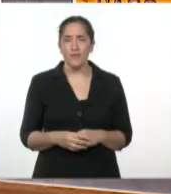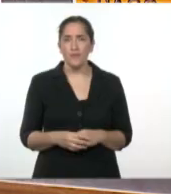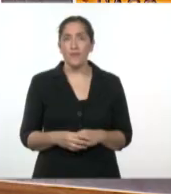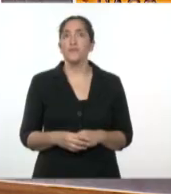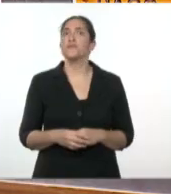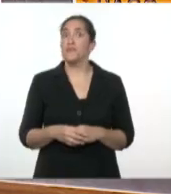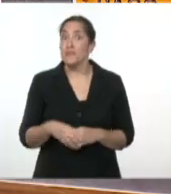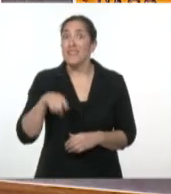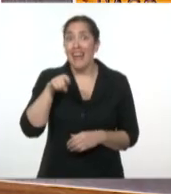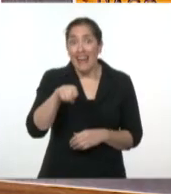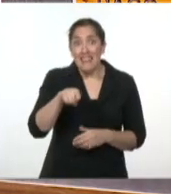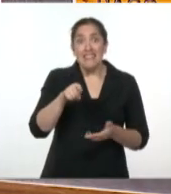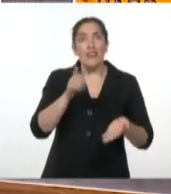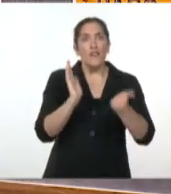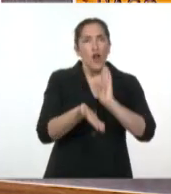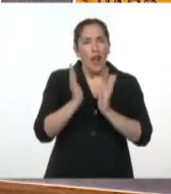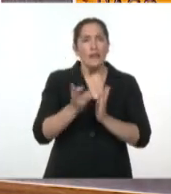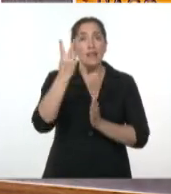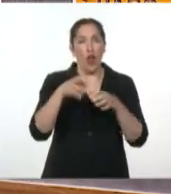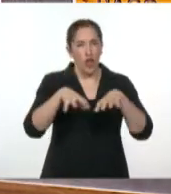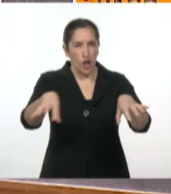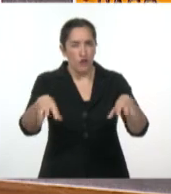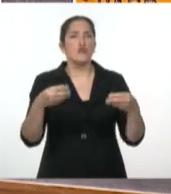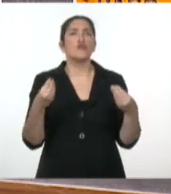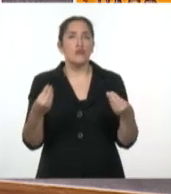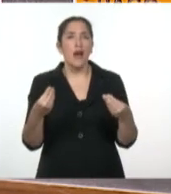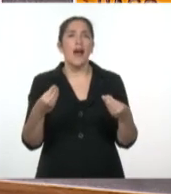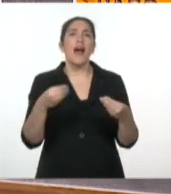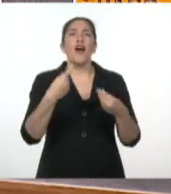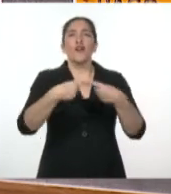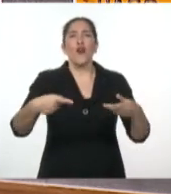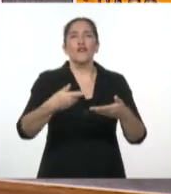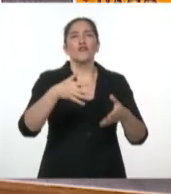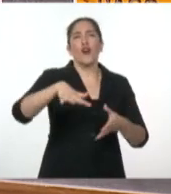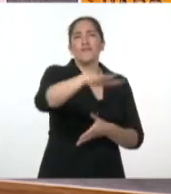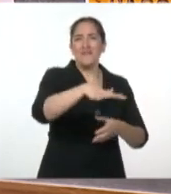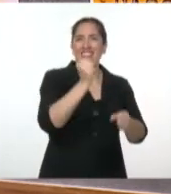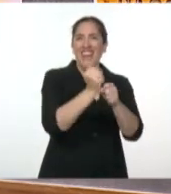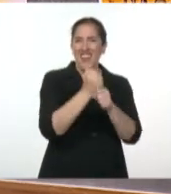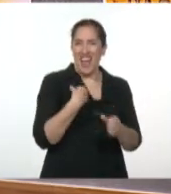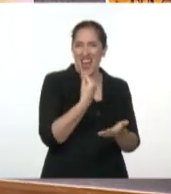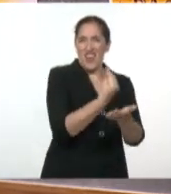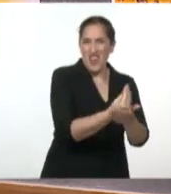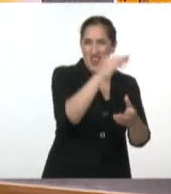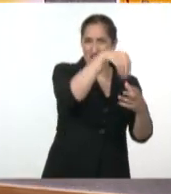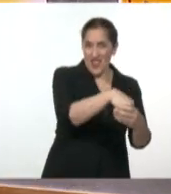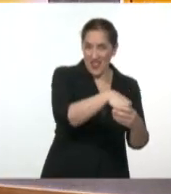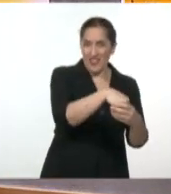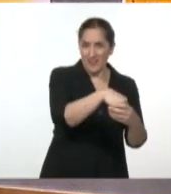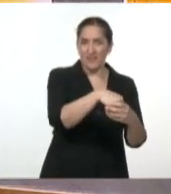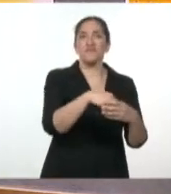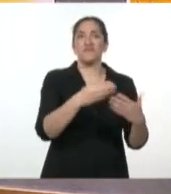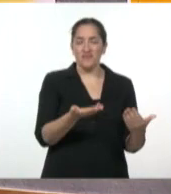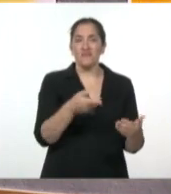esta violencia tiene como dos ámbitos fundamentales. El ámbito más público dentro de los trabajos, ¿sí? Y la relación que